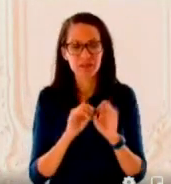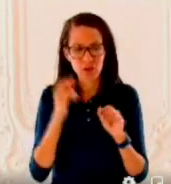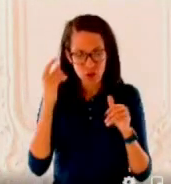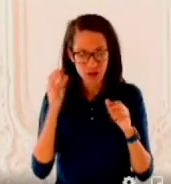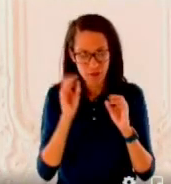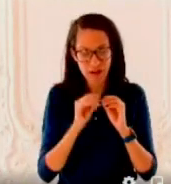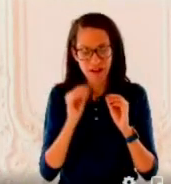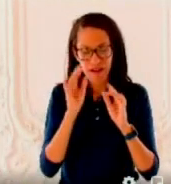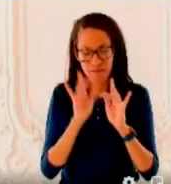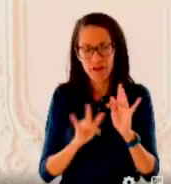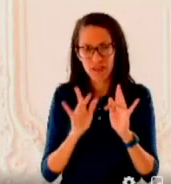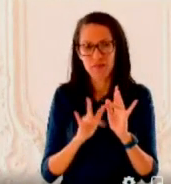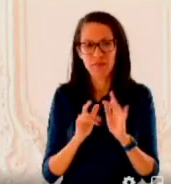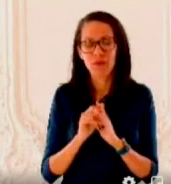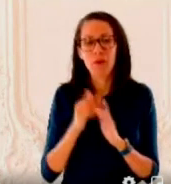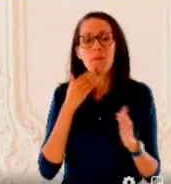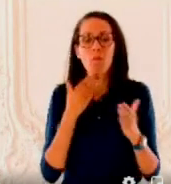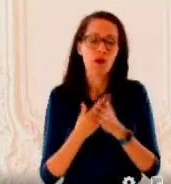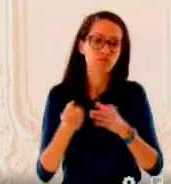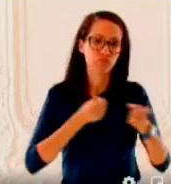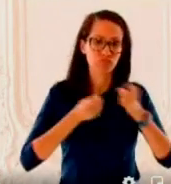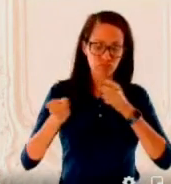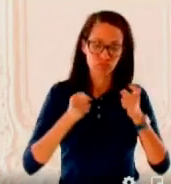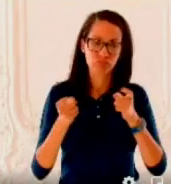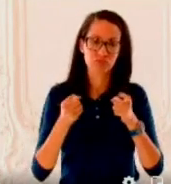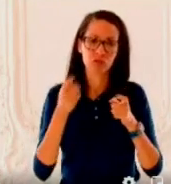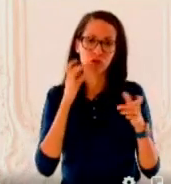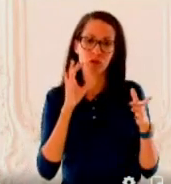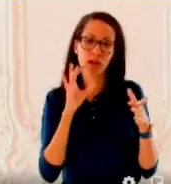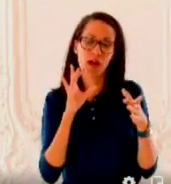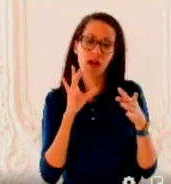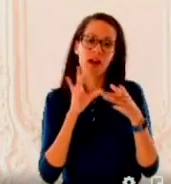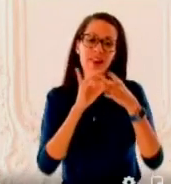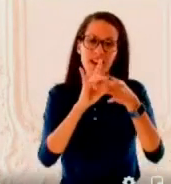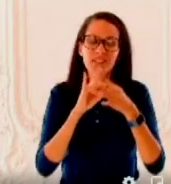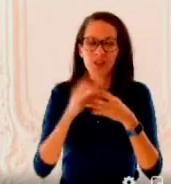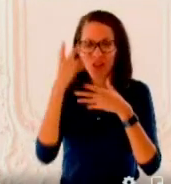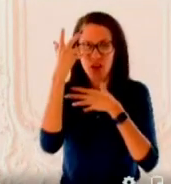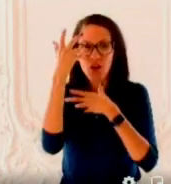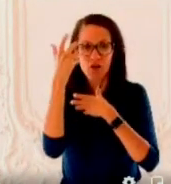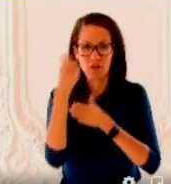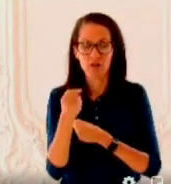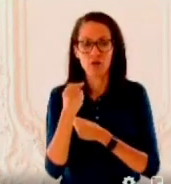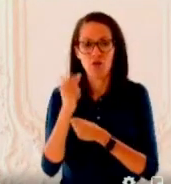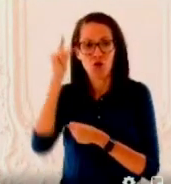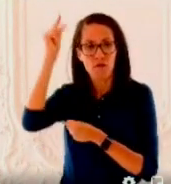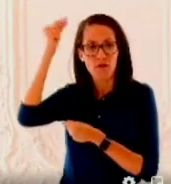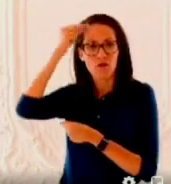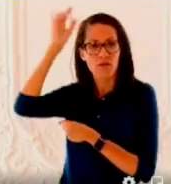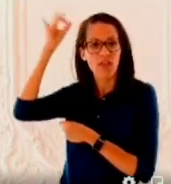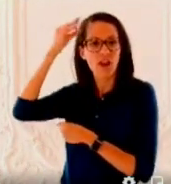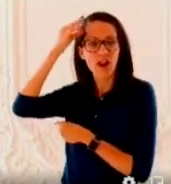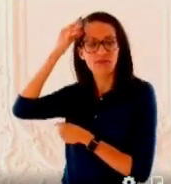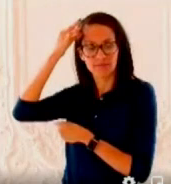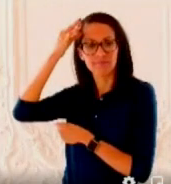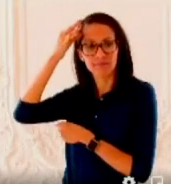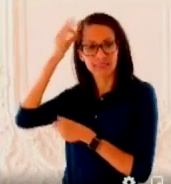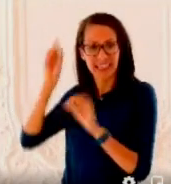gerencia, sobre todo una relación de alta credibilidad y confianza con el gobierno federal,